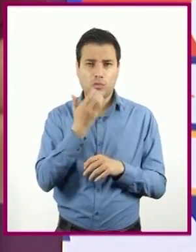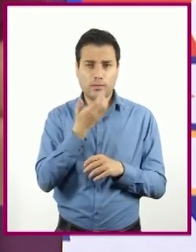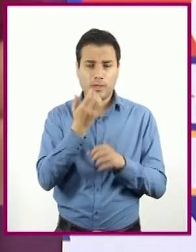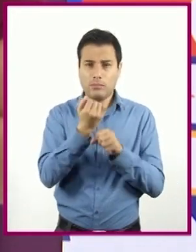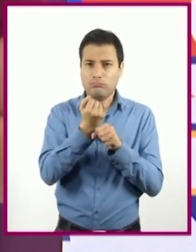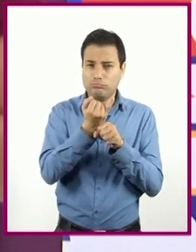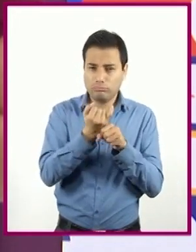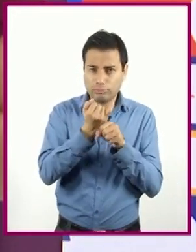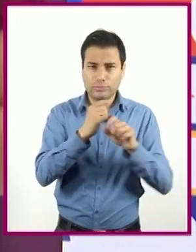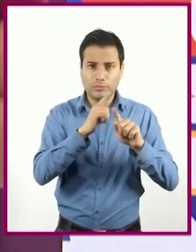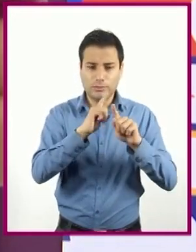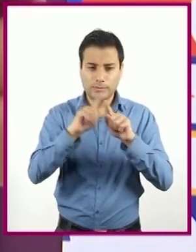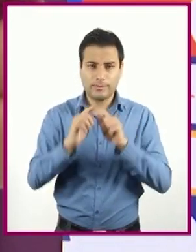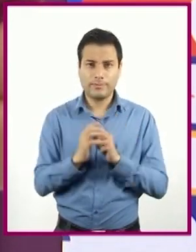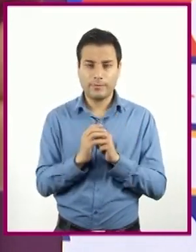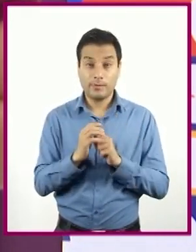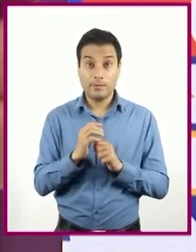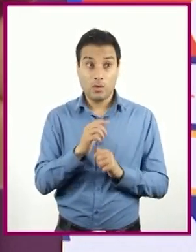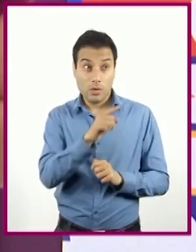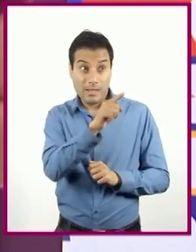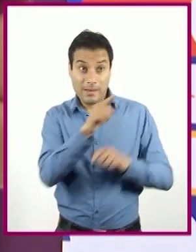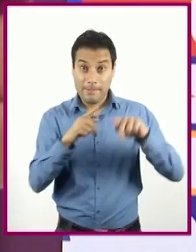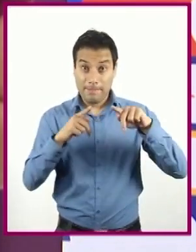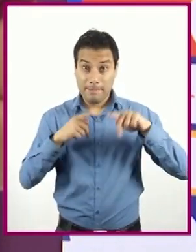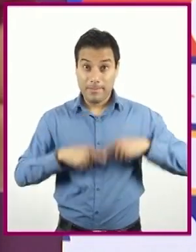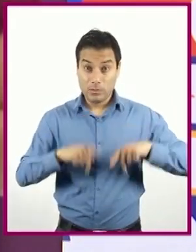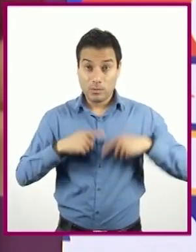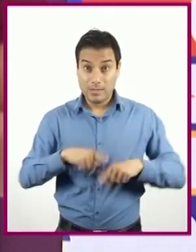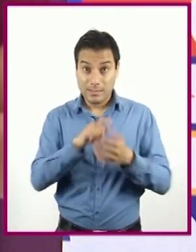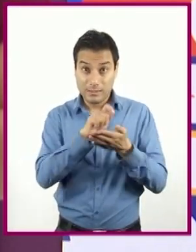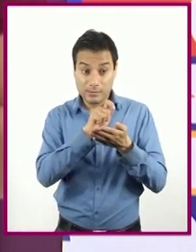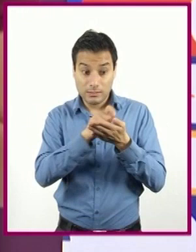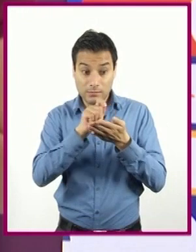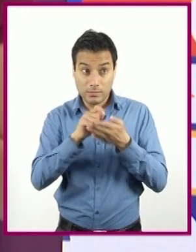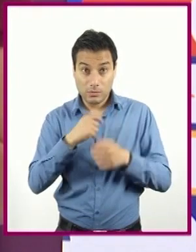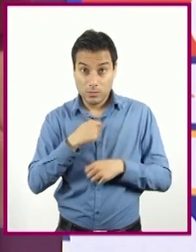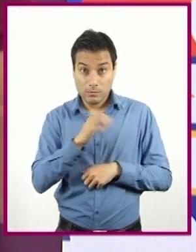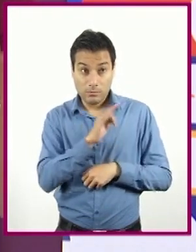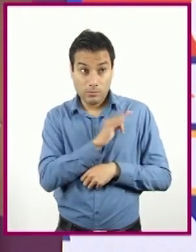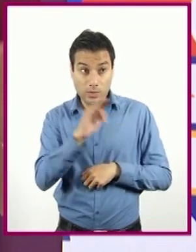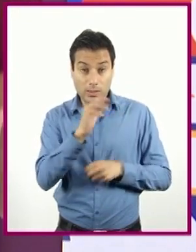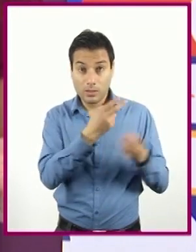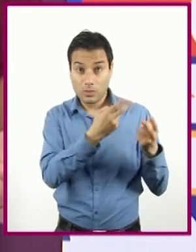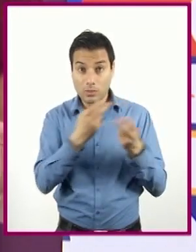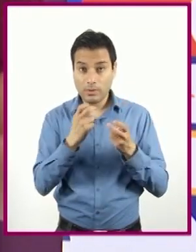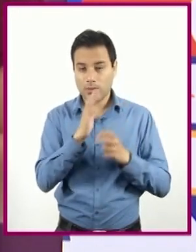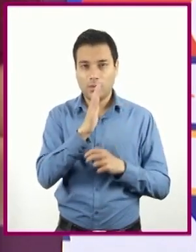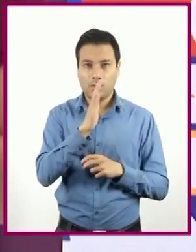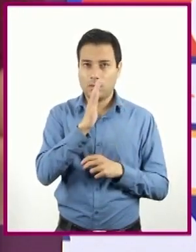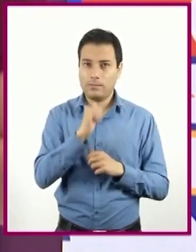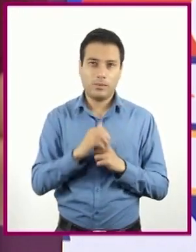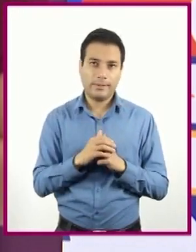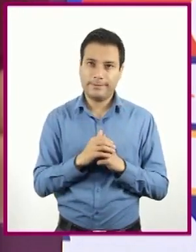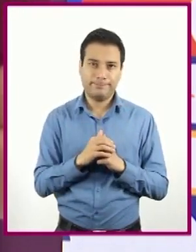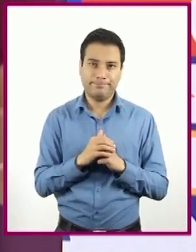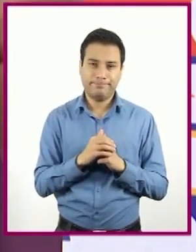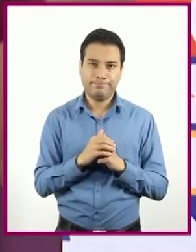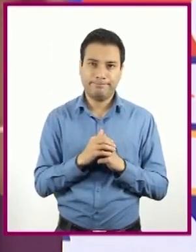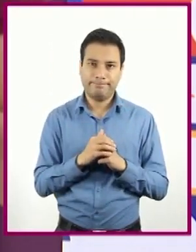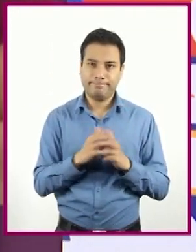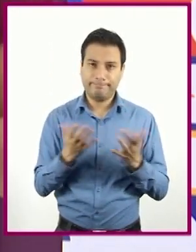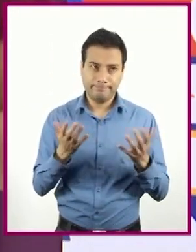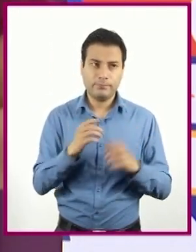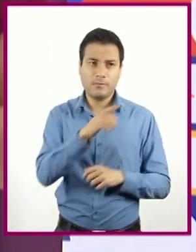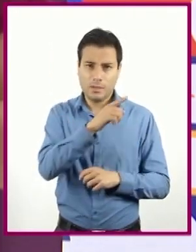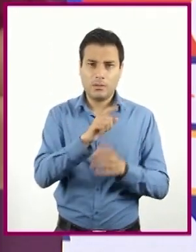recuperar ideas de otros sin dar el crédito correspondiente. ¿Por qué? Bueno, porque aunque el beneficio del conocimiento